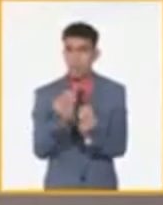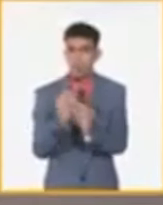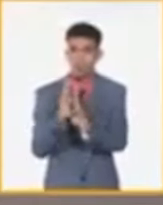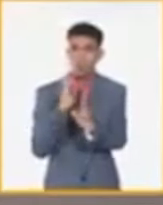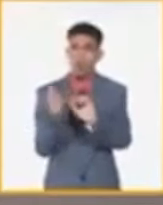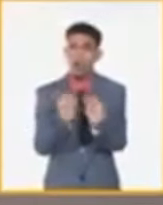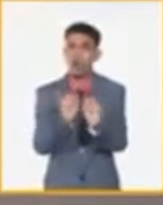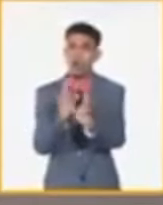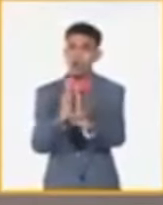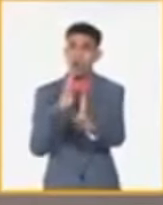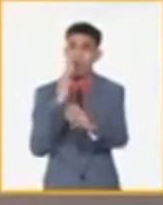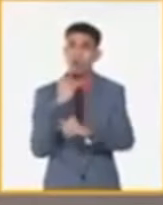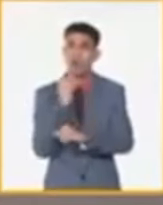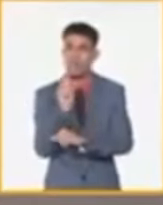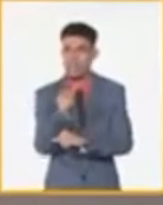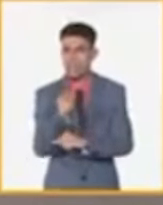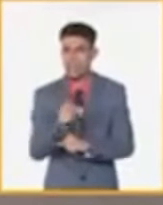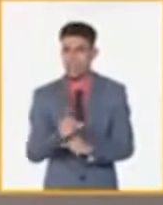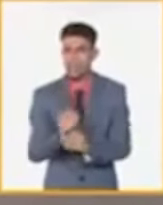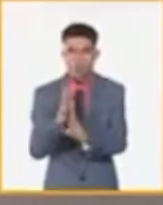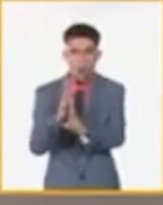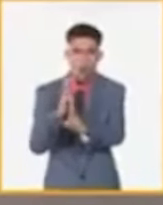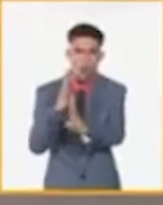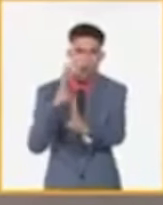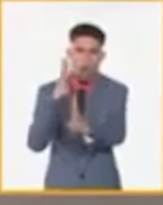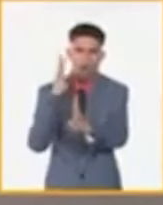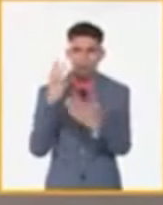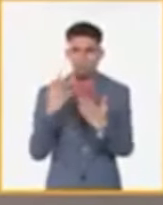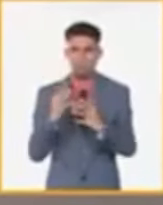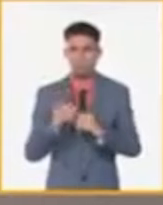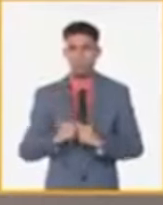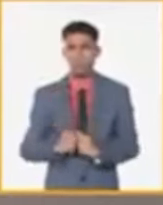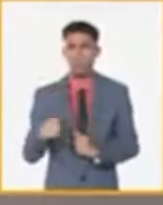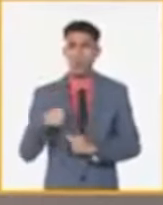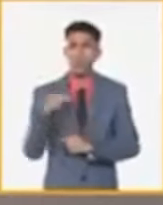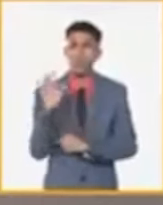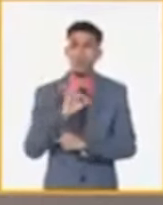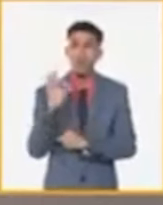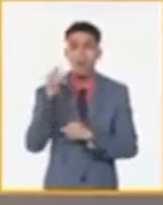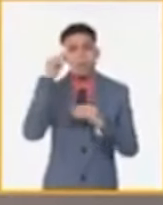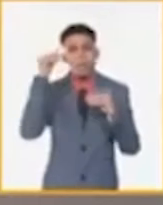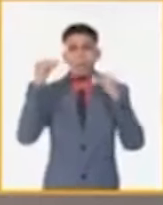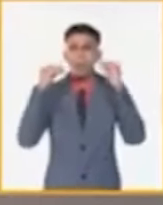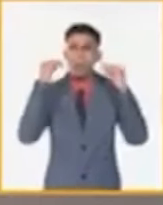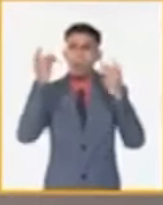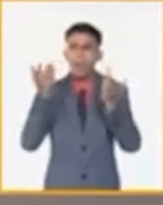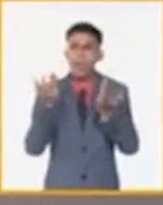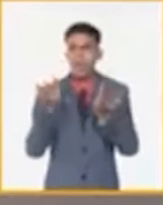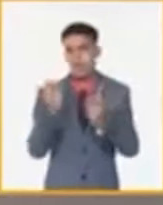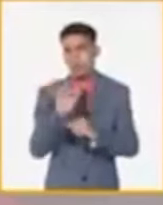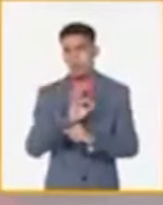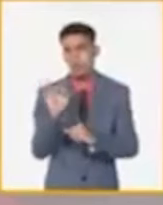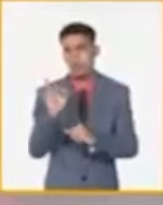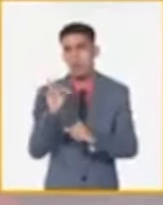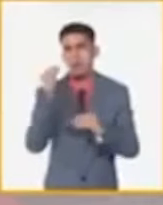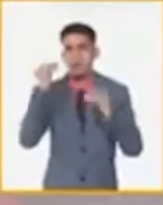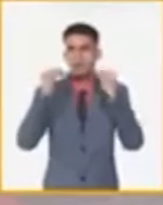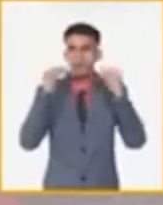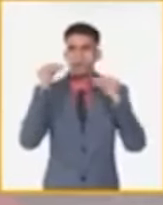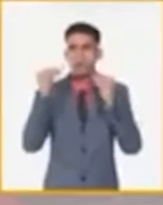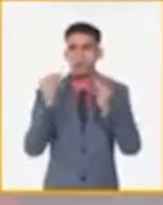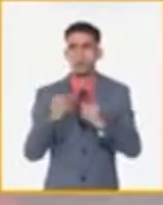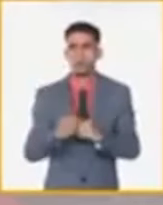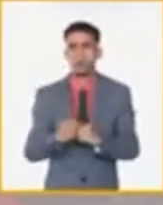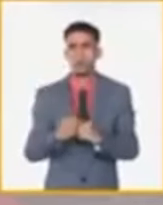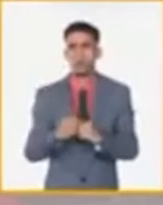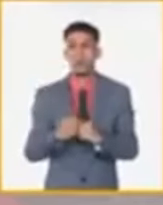de livro um câmbio negro uma coisa tremenda nunca me preocupei está Guinness Book Imagino